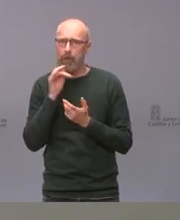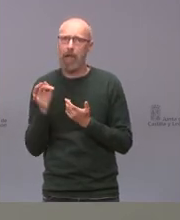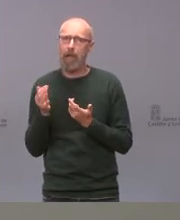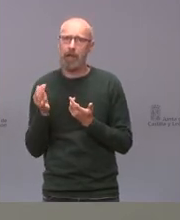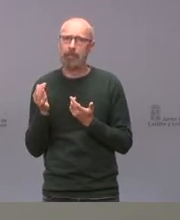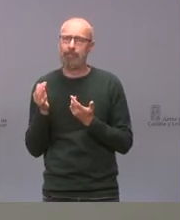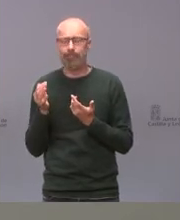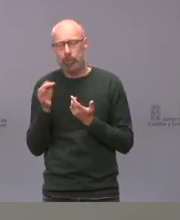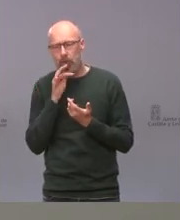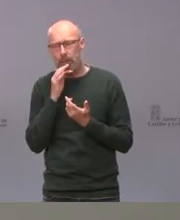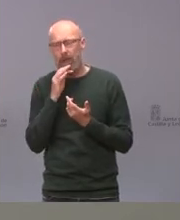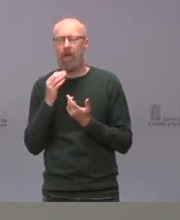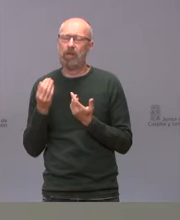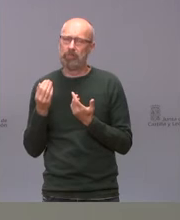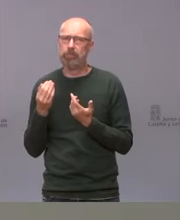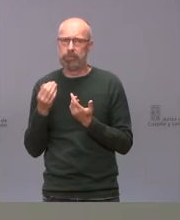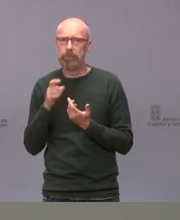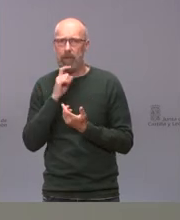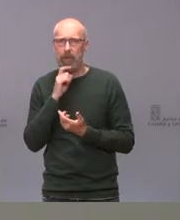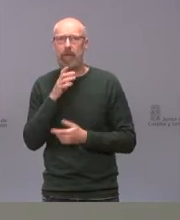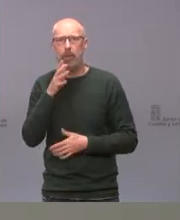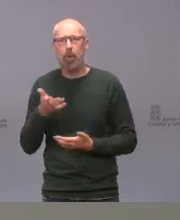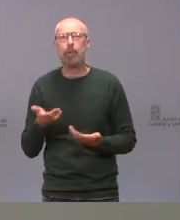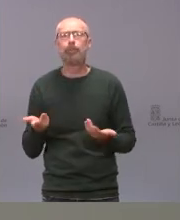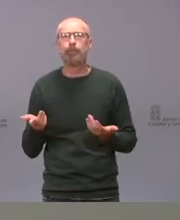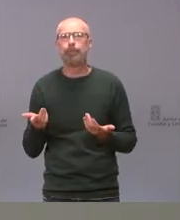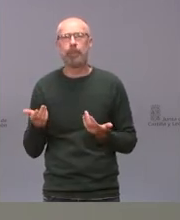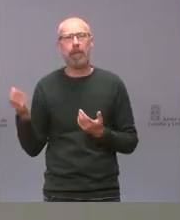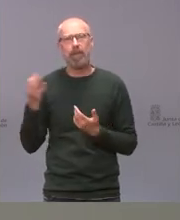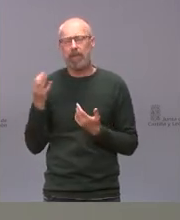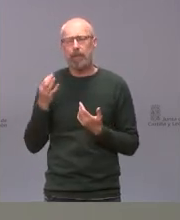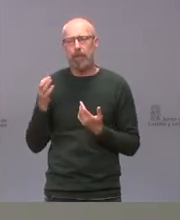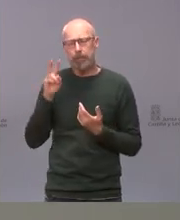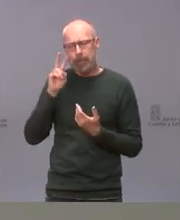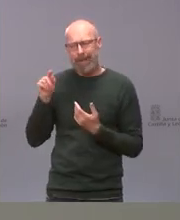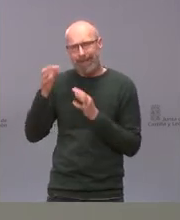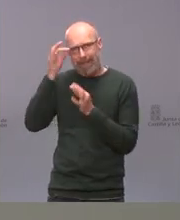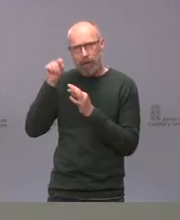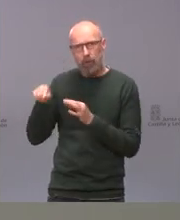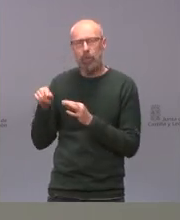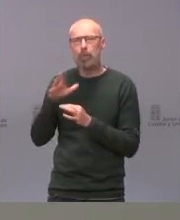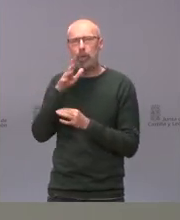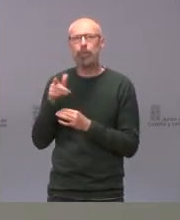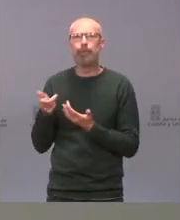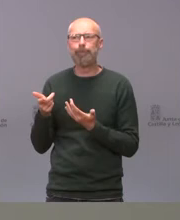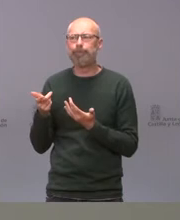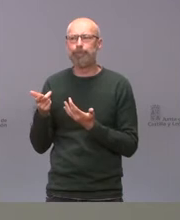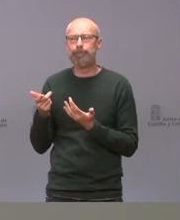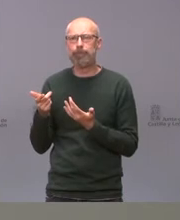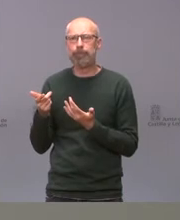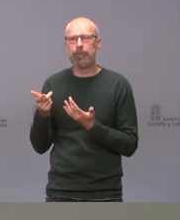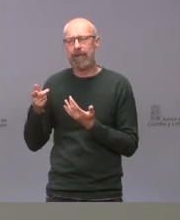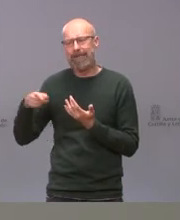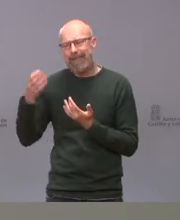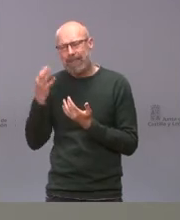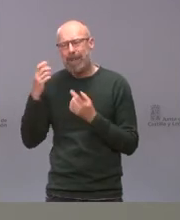un punto muy frágil y un punto en el que tenemos que visualizarlo bien como algo que tenemos que seguir intentando